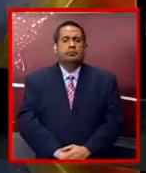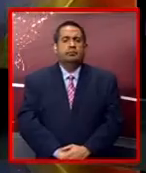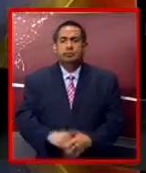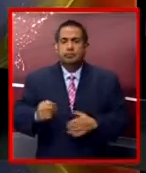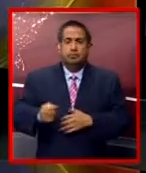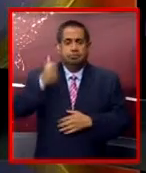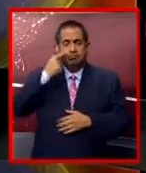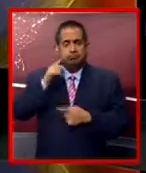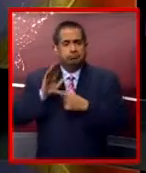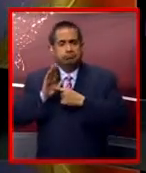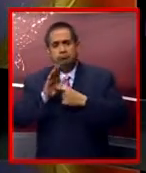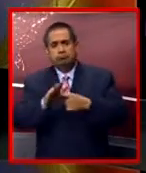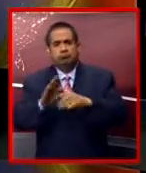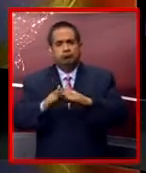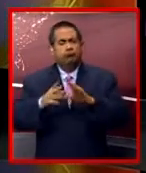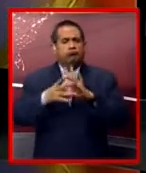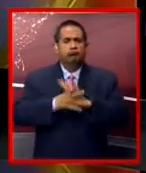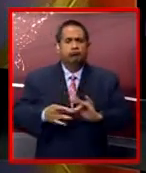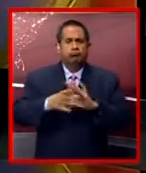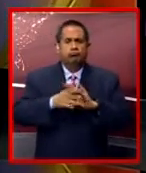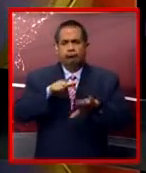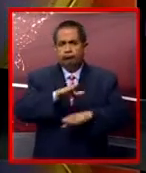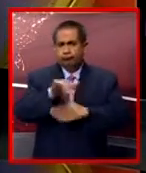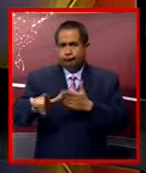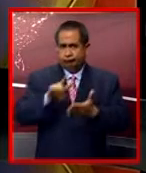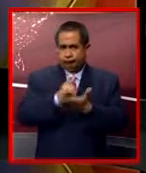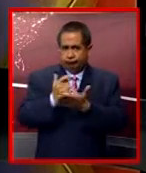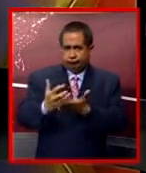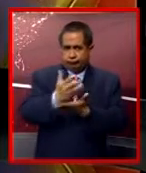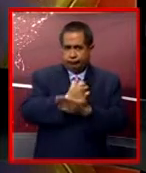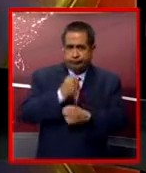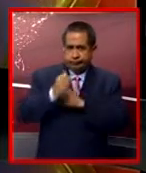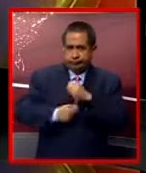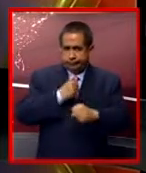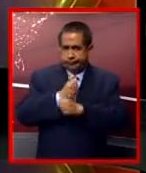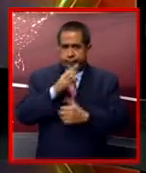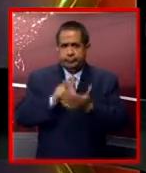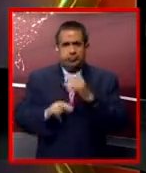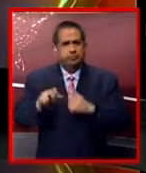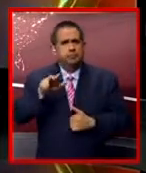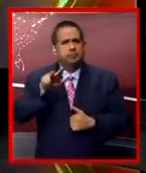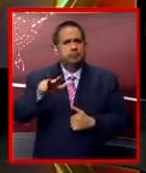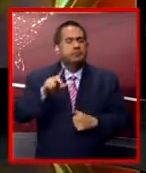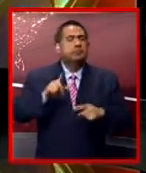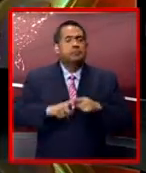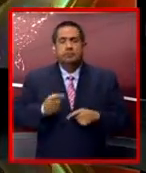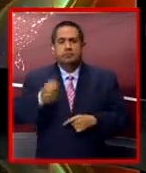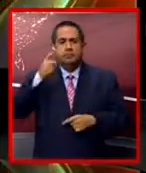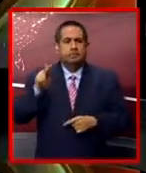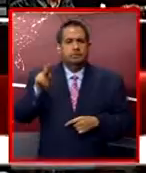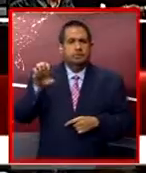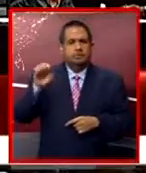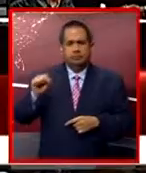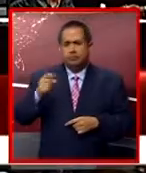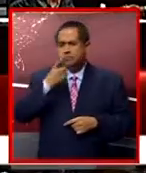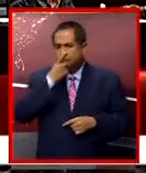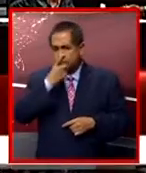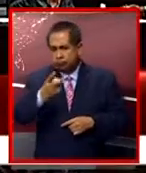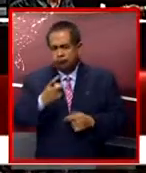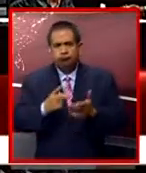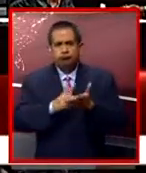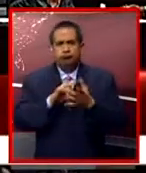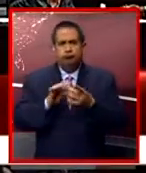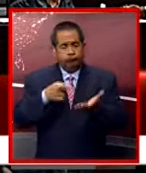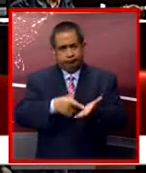El primero en presentar su posicionamiento en torno a la Ley de Ingresos que se ejercerá en el 2018 fue el Partido Encuentro Social, quien reiteró que